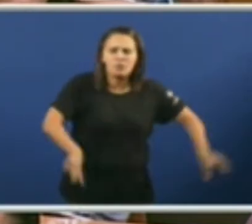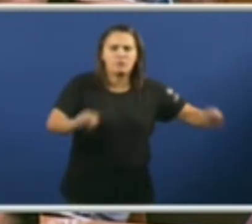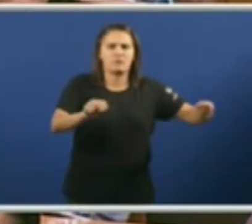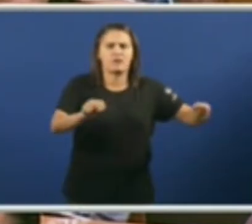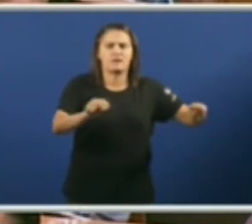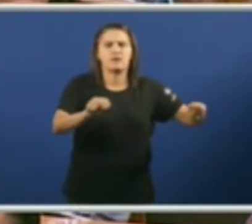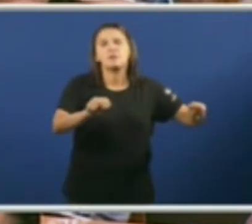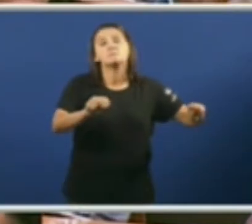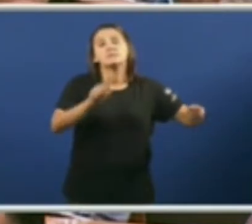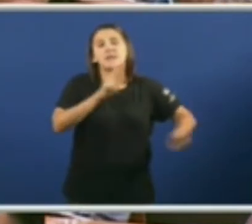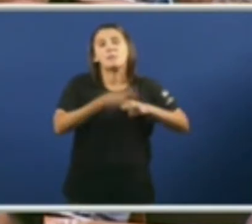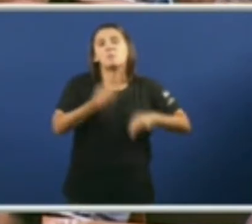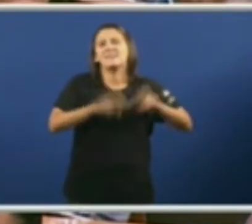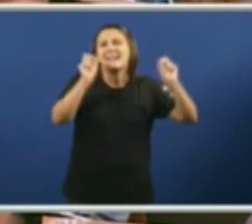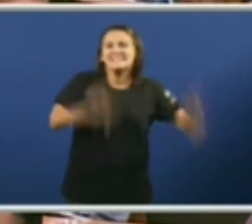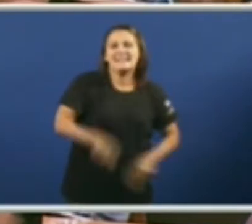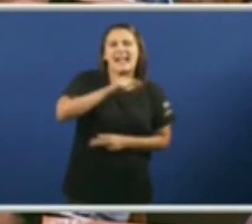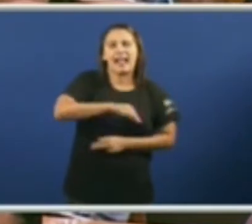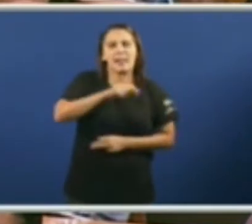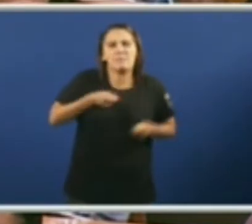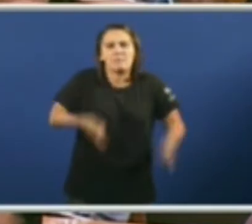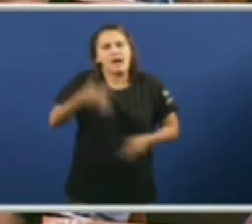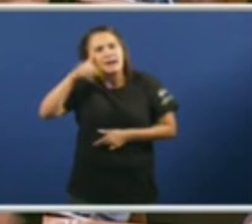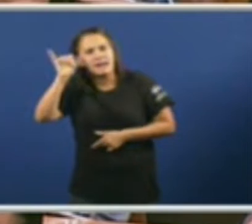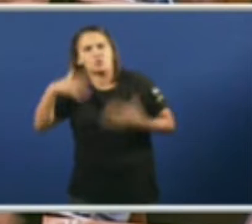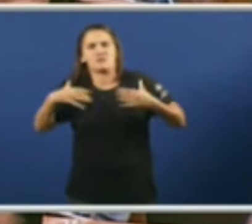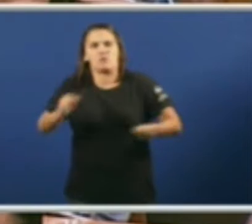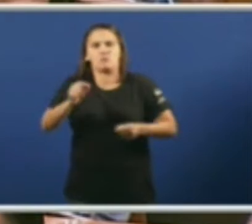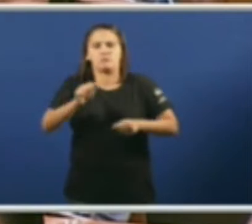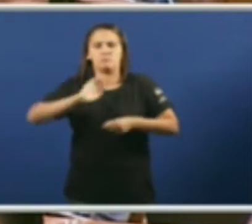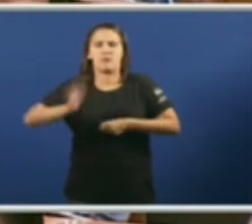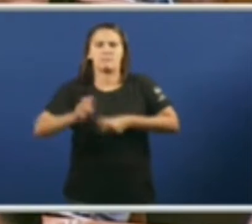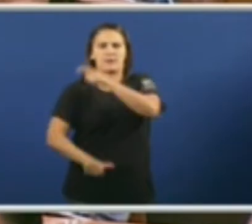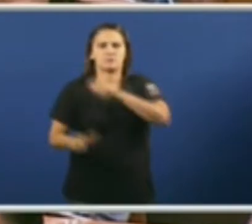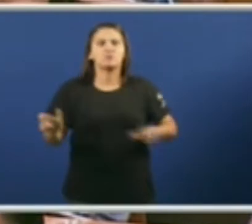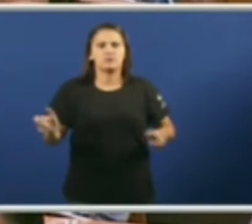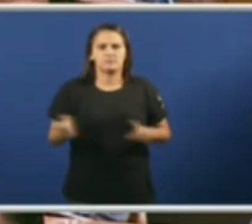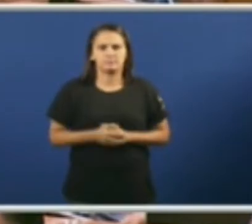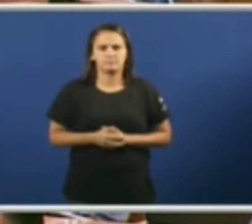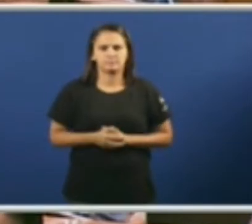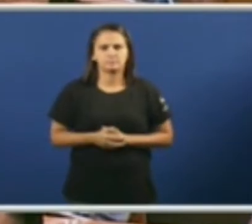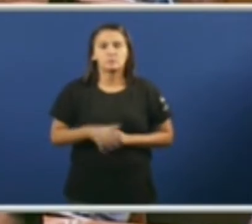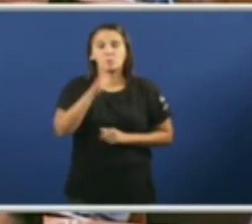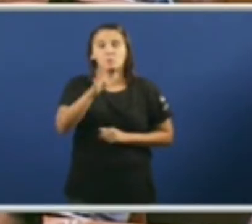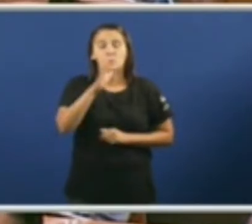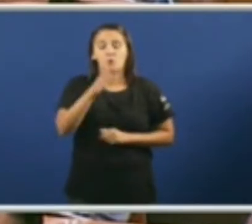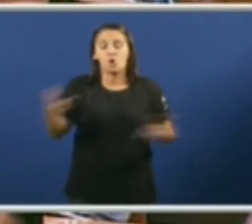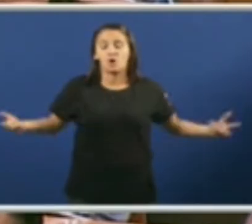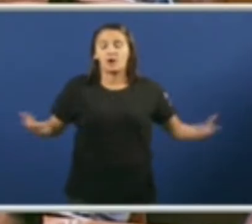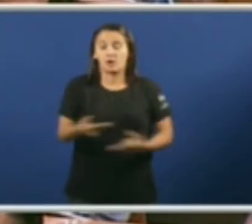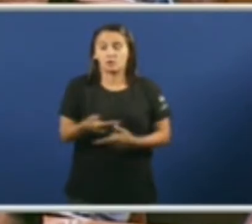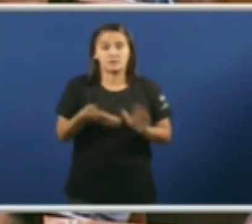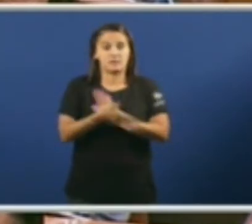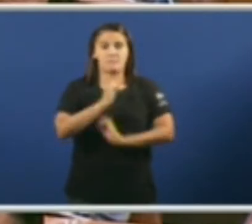sen alma que pon en risco e que atenta á saúde das persoas. Porque os recortes matan,